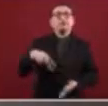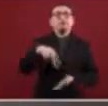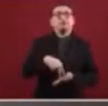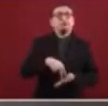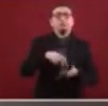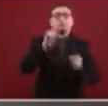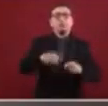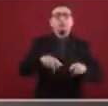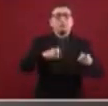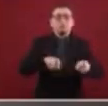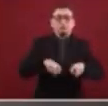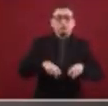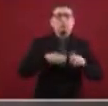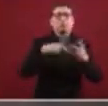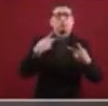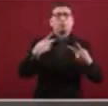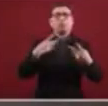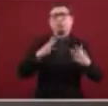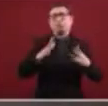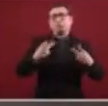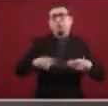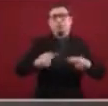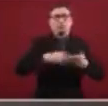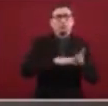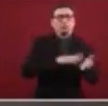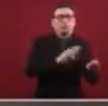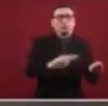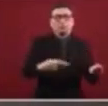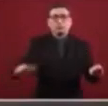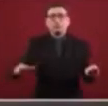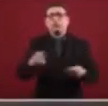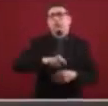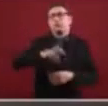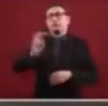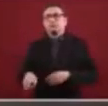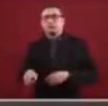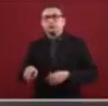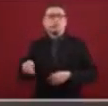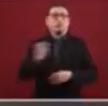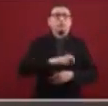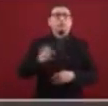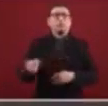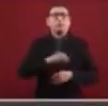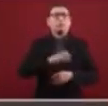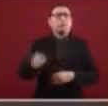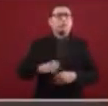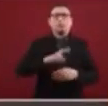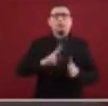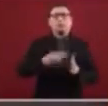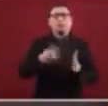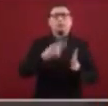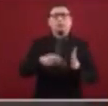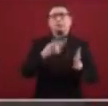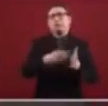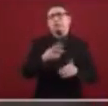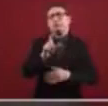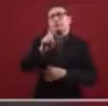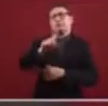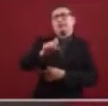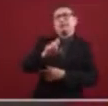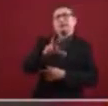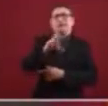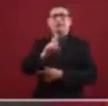Y hacía lo mismo, entregaba volantes y me bajaba. Y me hacía yo como 20, 30, 50 camiones